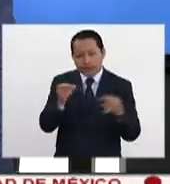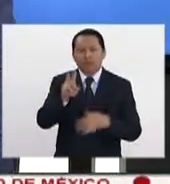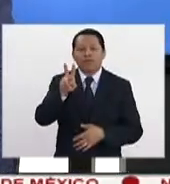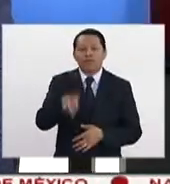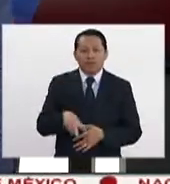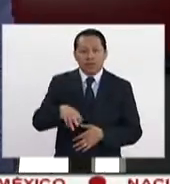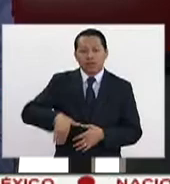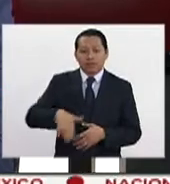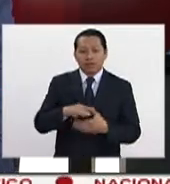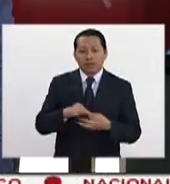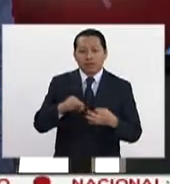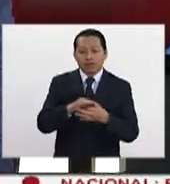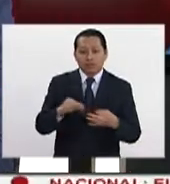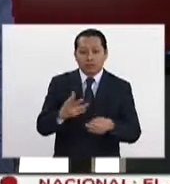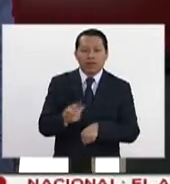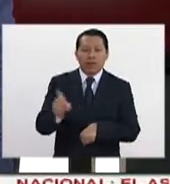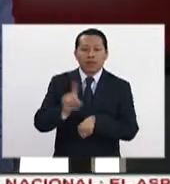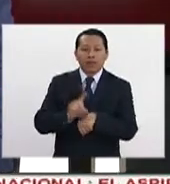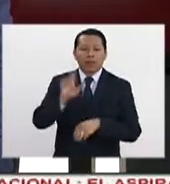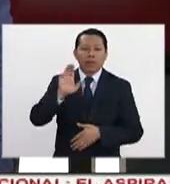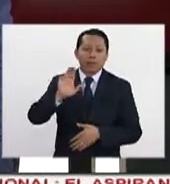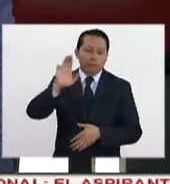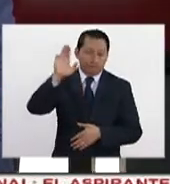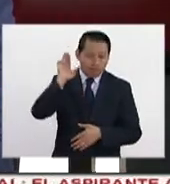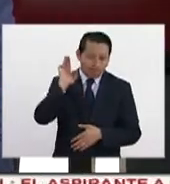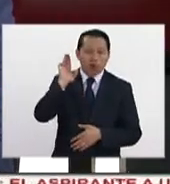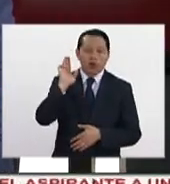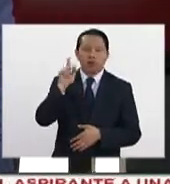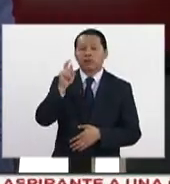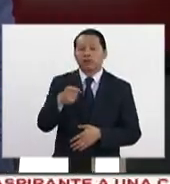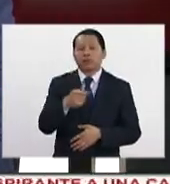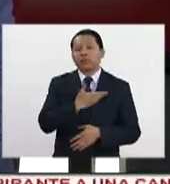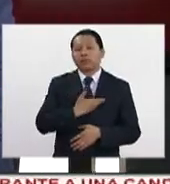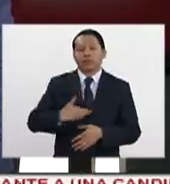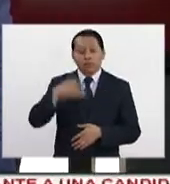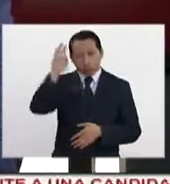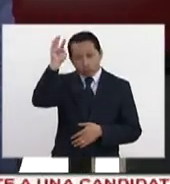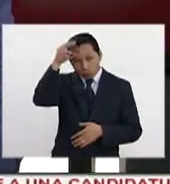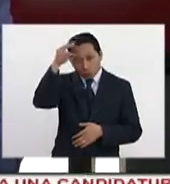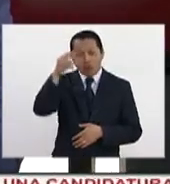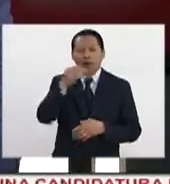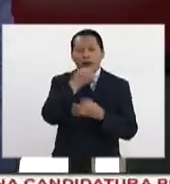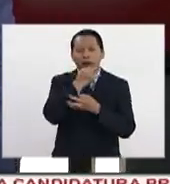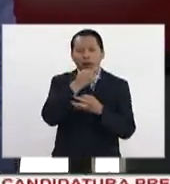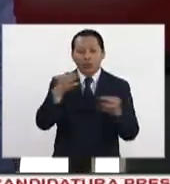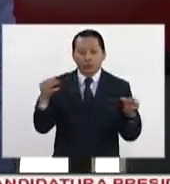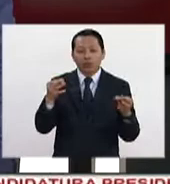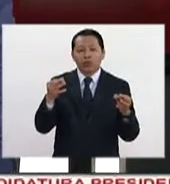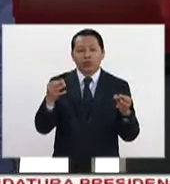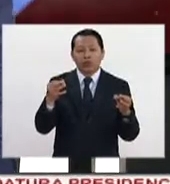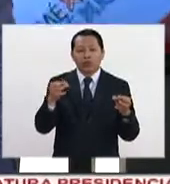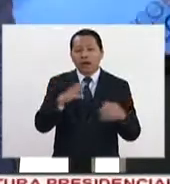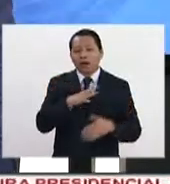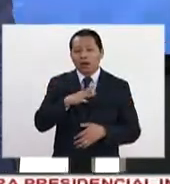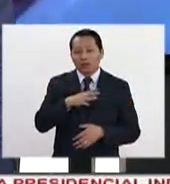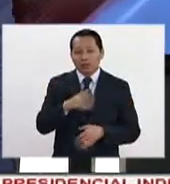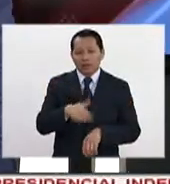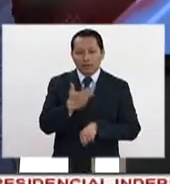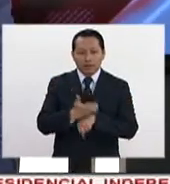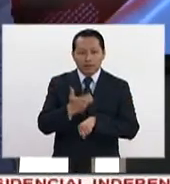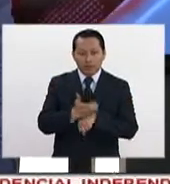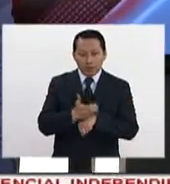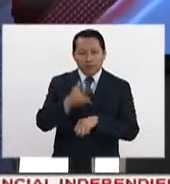como lo comentaste, el día miércoles pasado, el presidente Donald Trump anunció que Estados